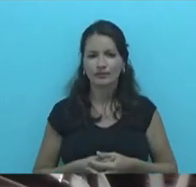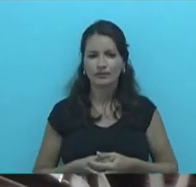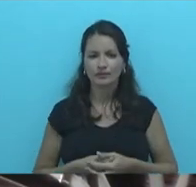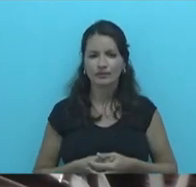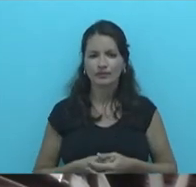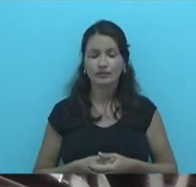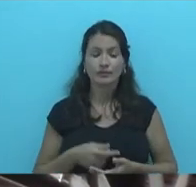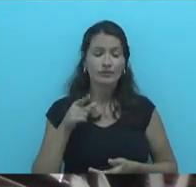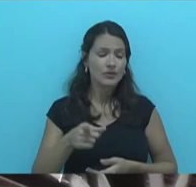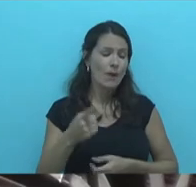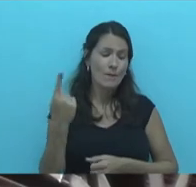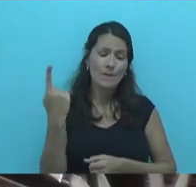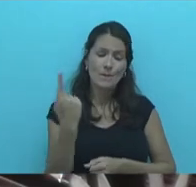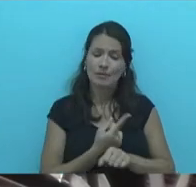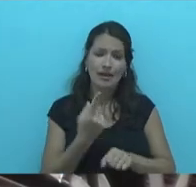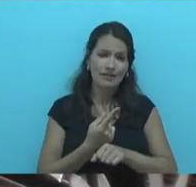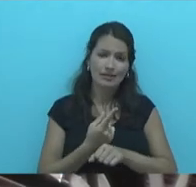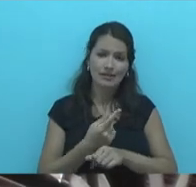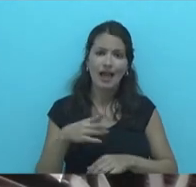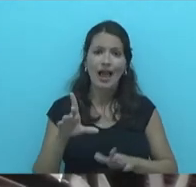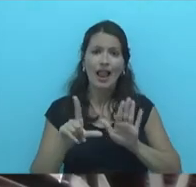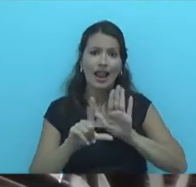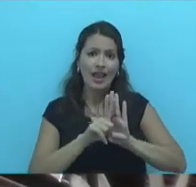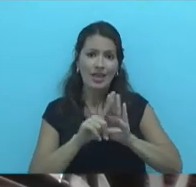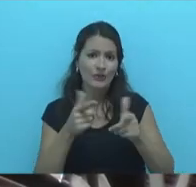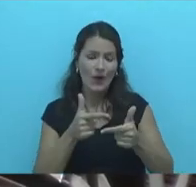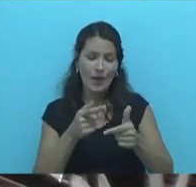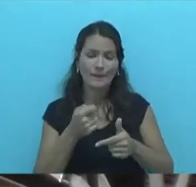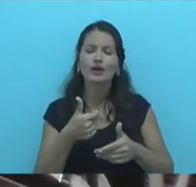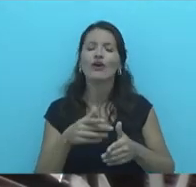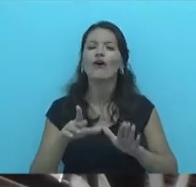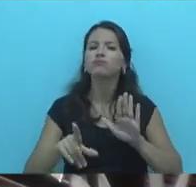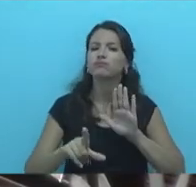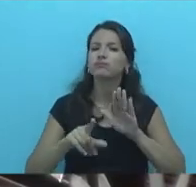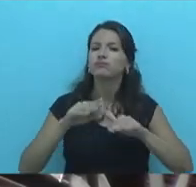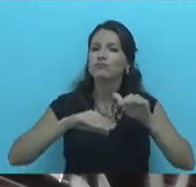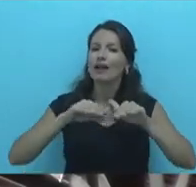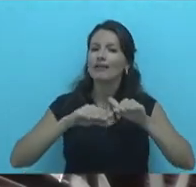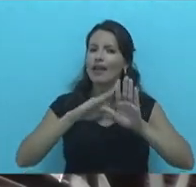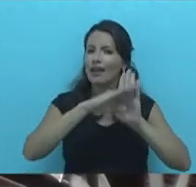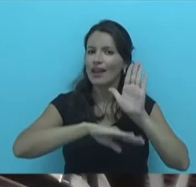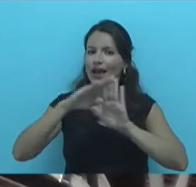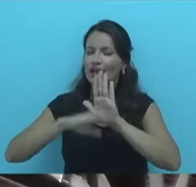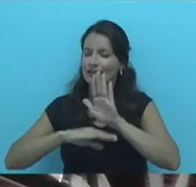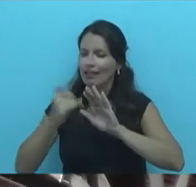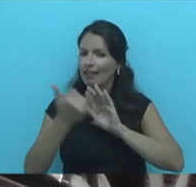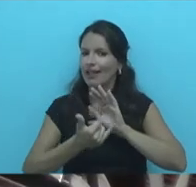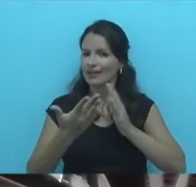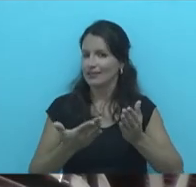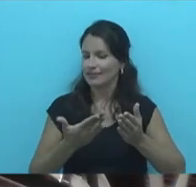inédito. No tenemos ley, pero tenemos paridad en las listas. Y esto creo